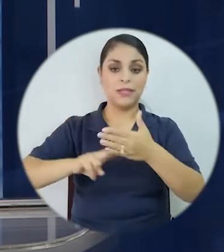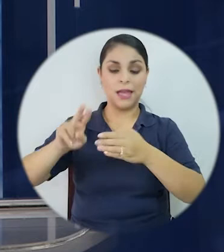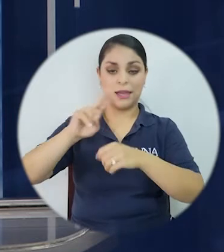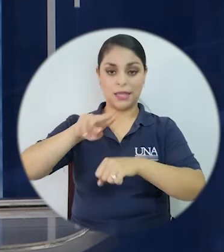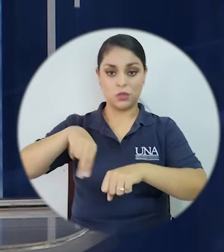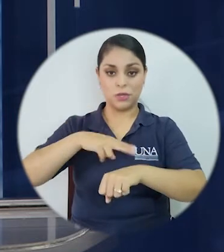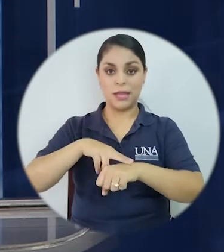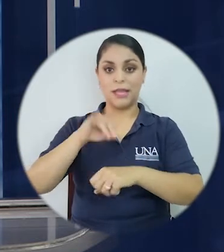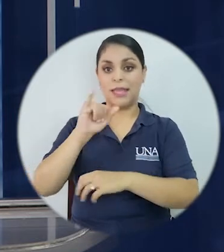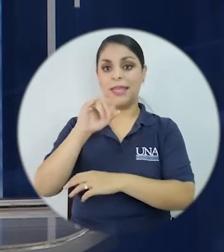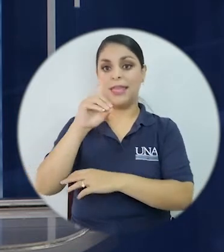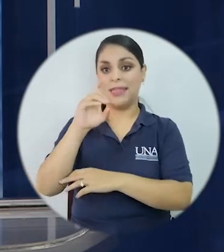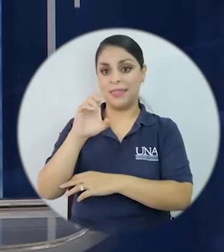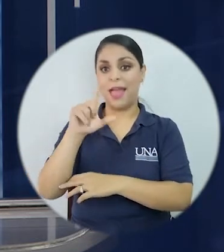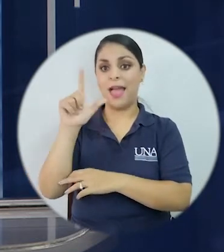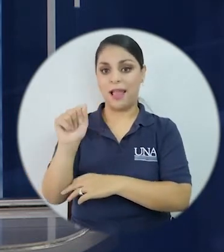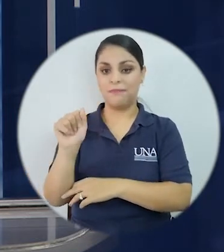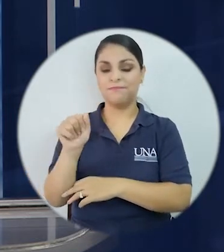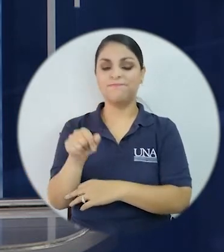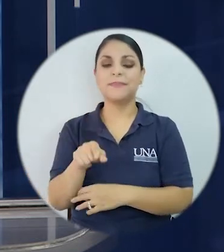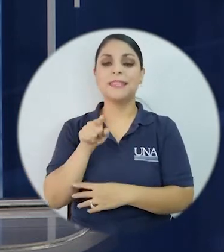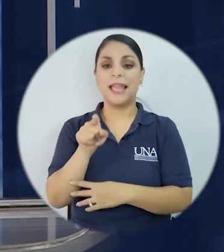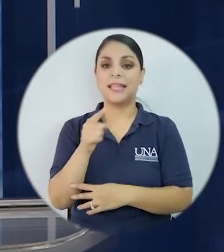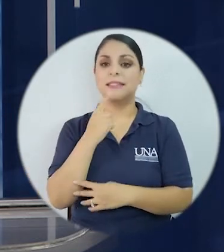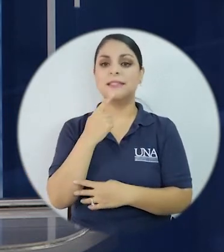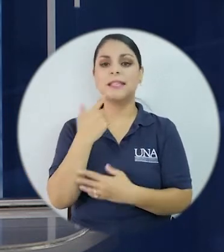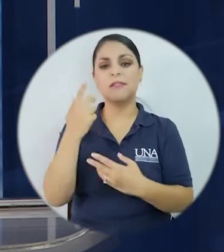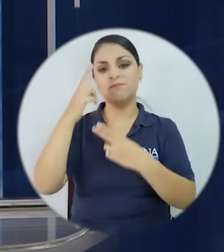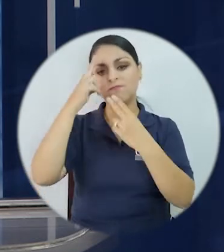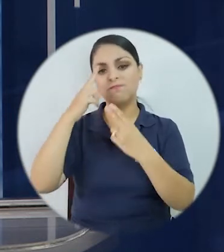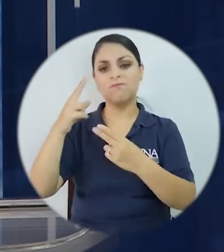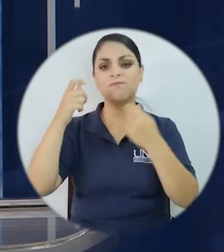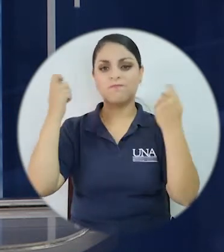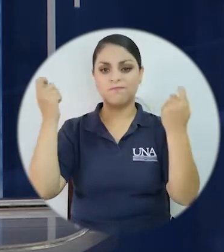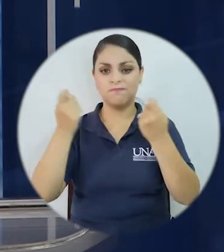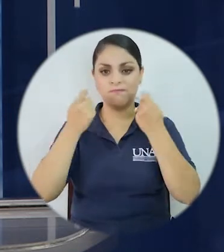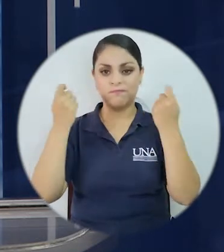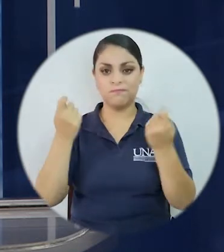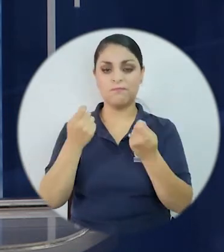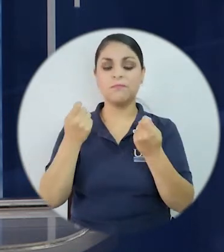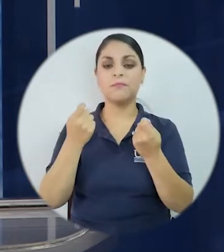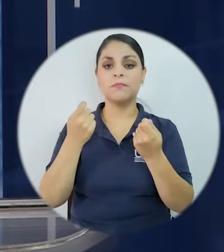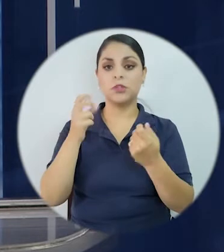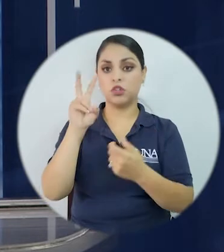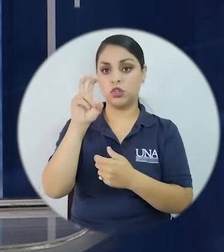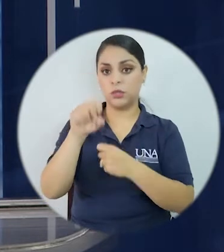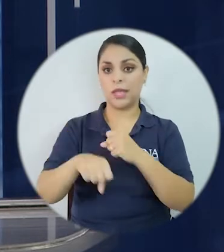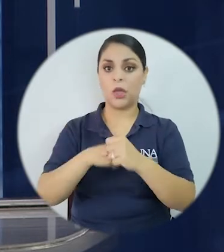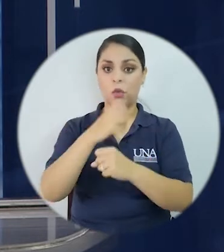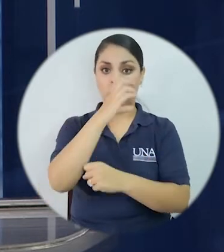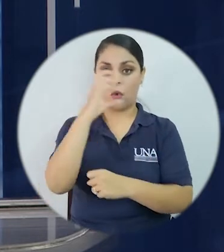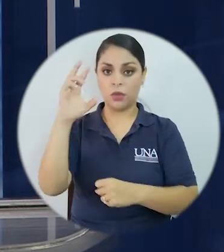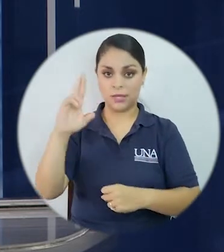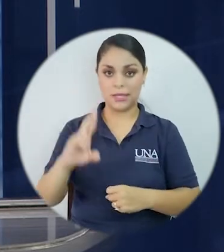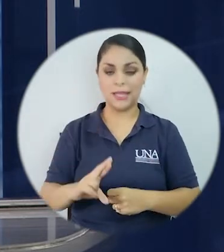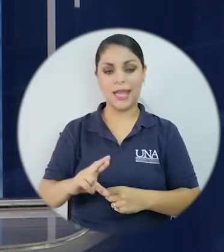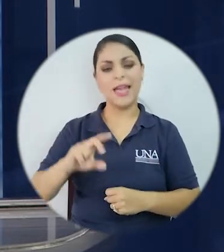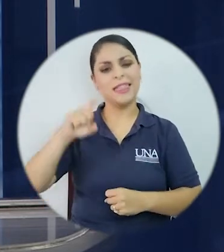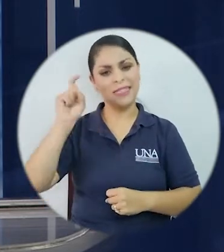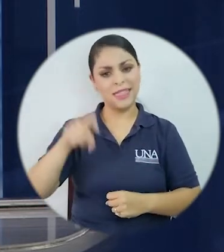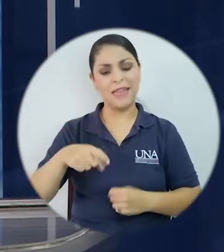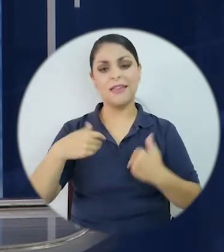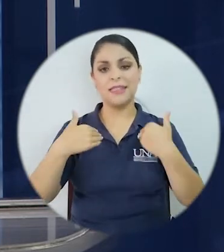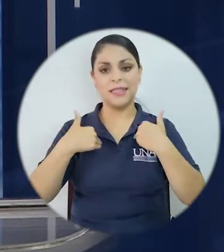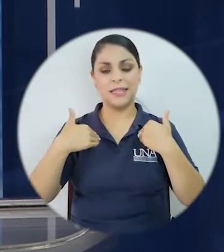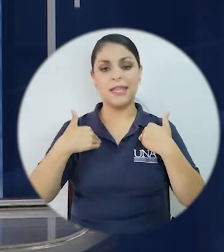Universidad Nacional, el IDELA, quien considera que la conmemoración de la vida de la República de Costa Rica debe